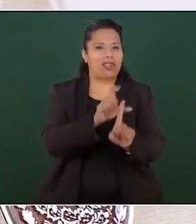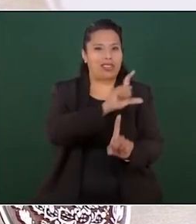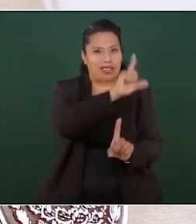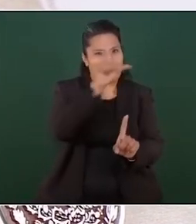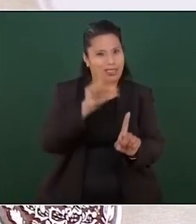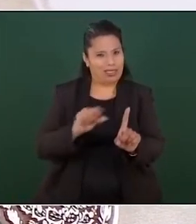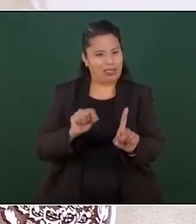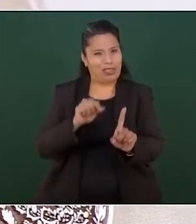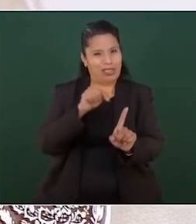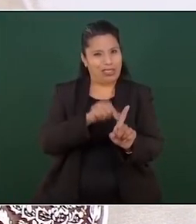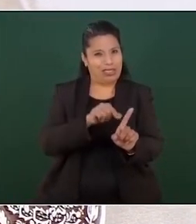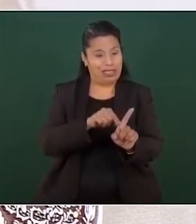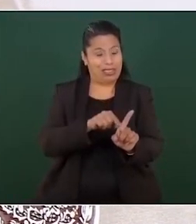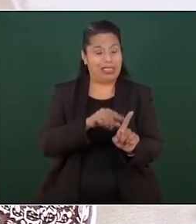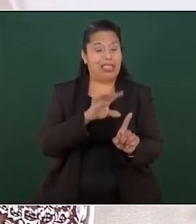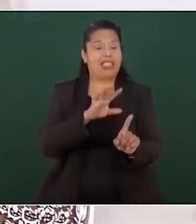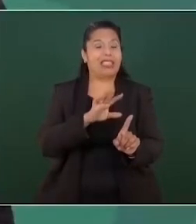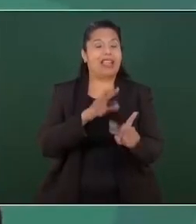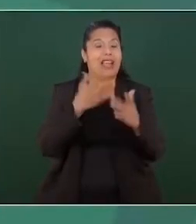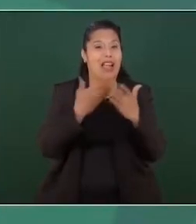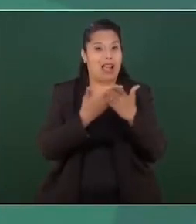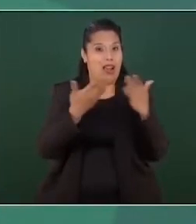Nacional esté